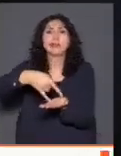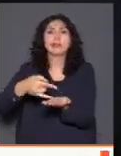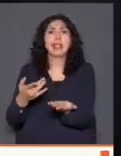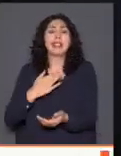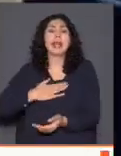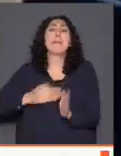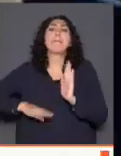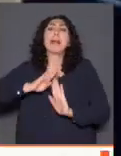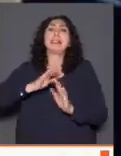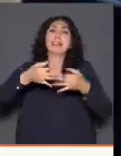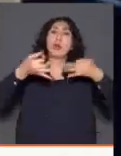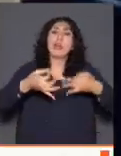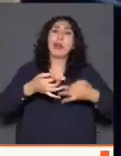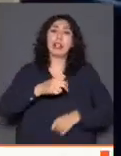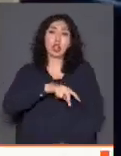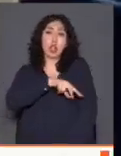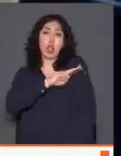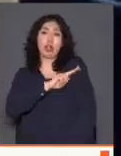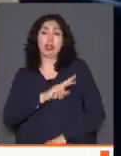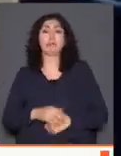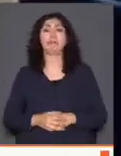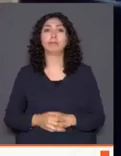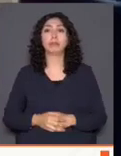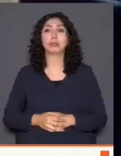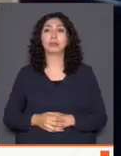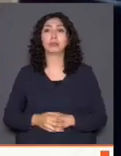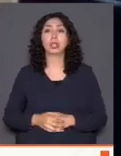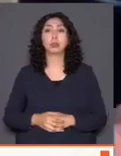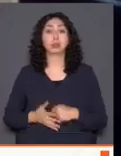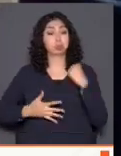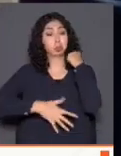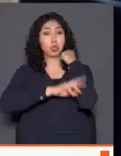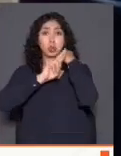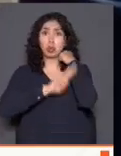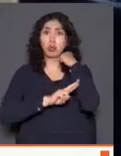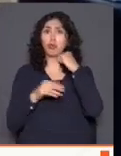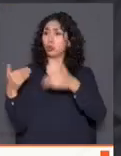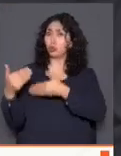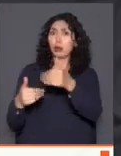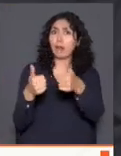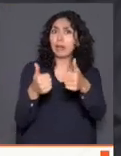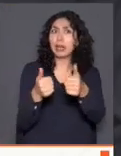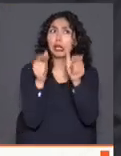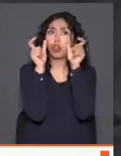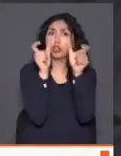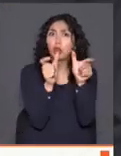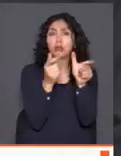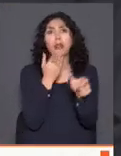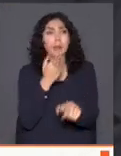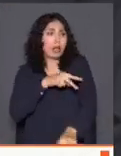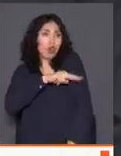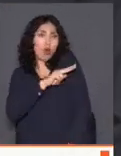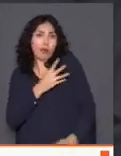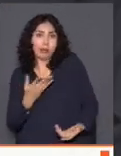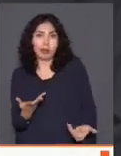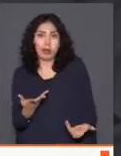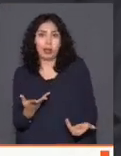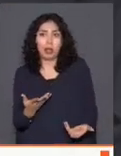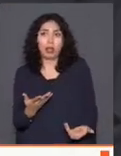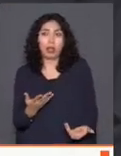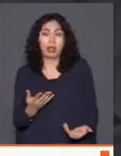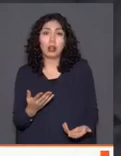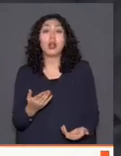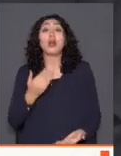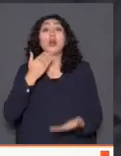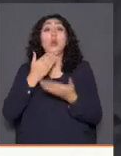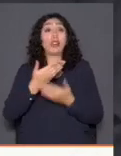el norte. Si en la macro zona sur ha funcionado el estado de excepción, ¿por qué no también hacerlo en el norte? La próxima vez que venga el gobierno a pedir